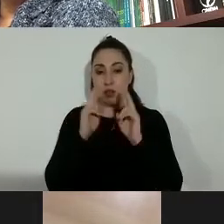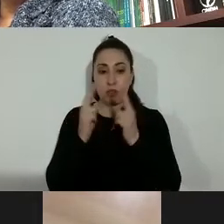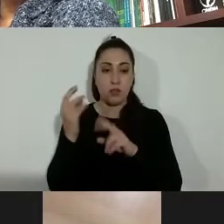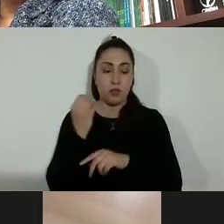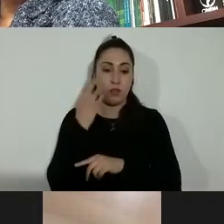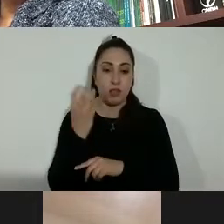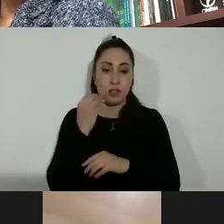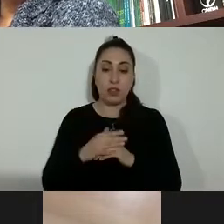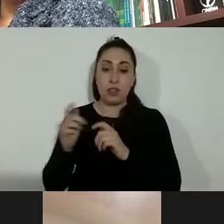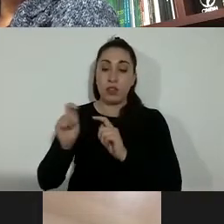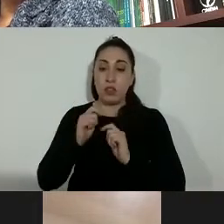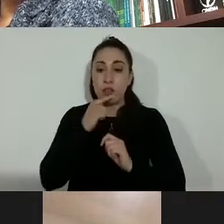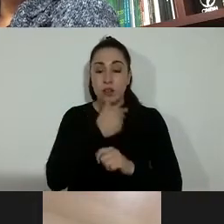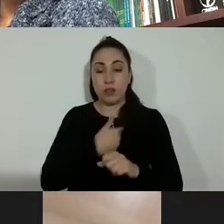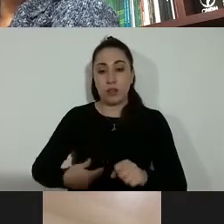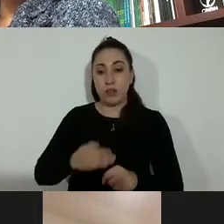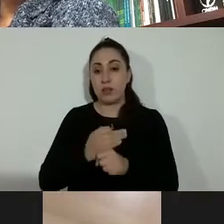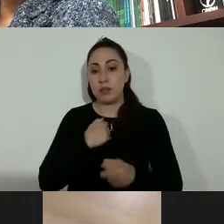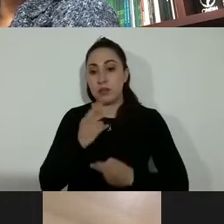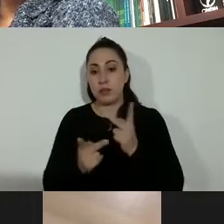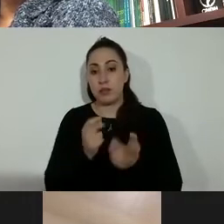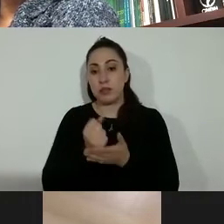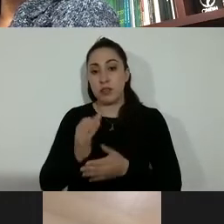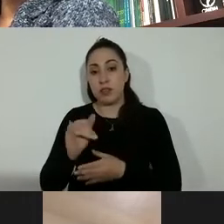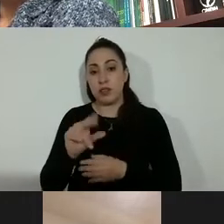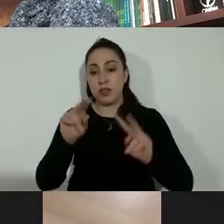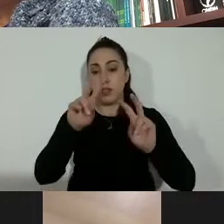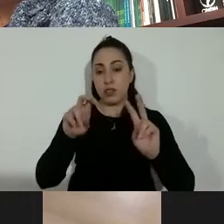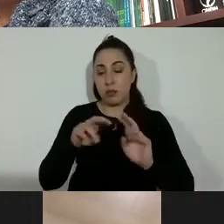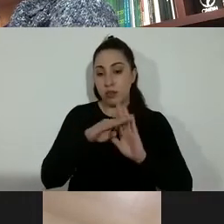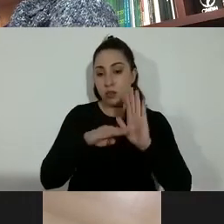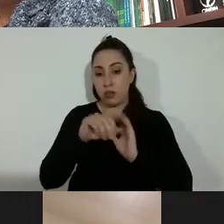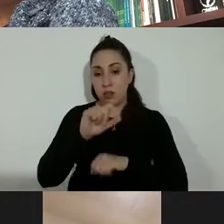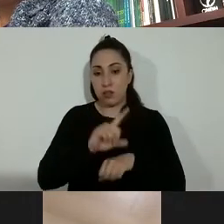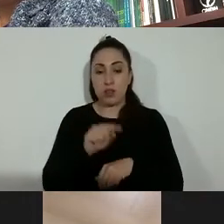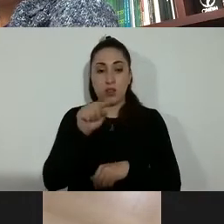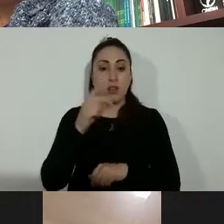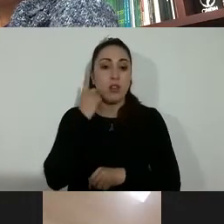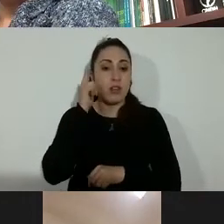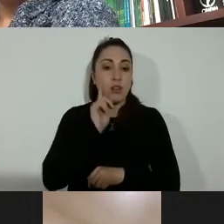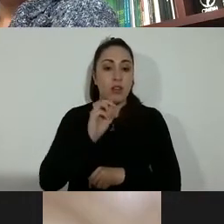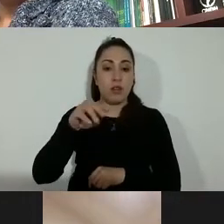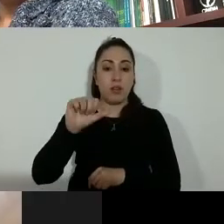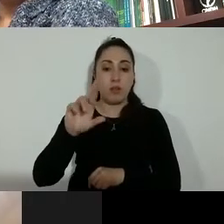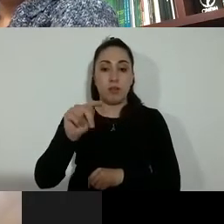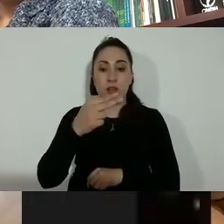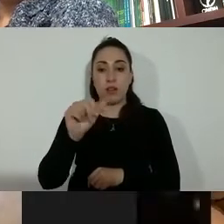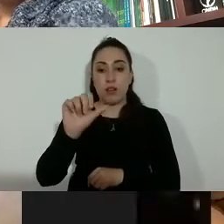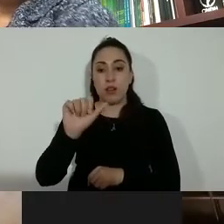a someter a votación el orden del día para esta sesión. Diputada Marta Soledad Ávila